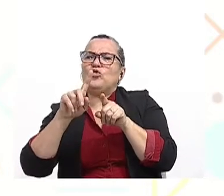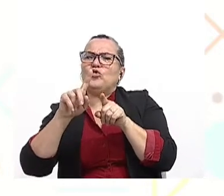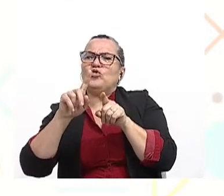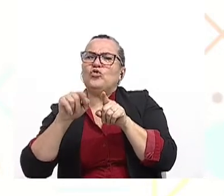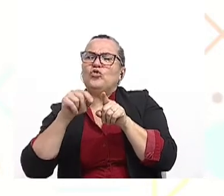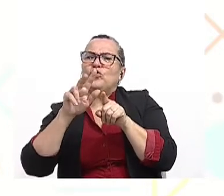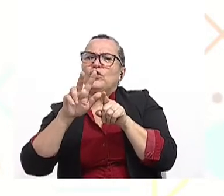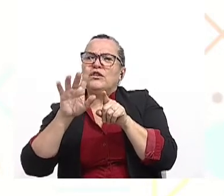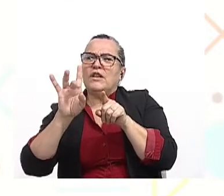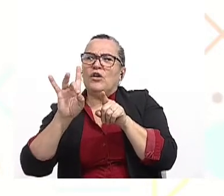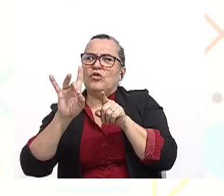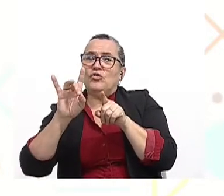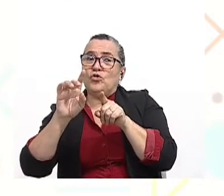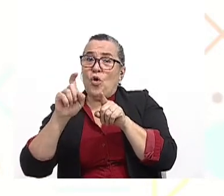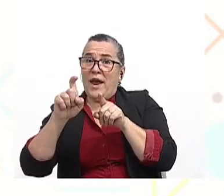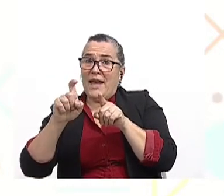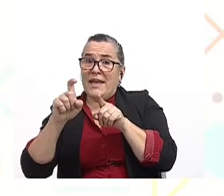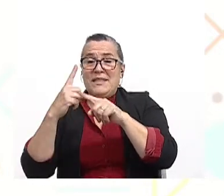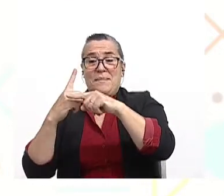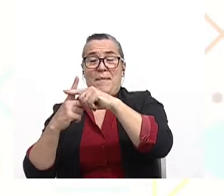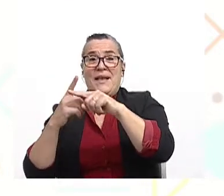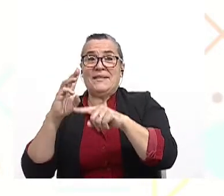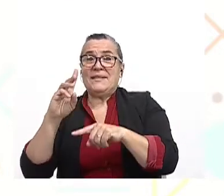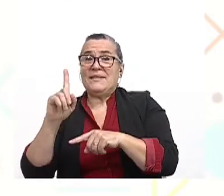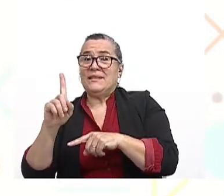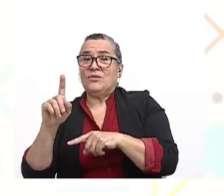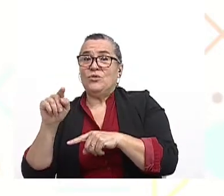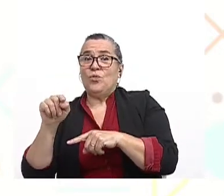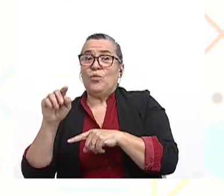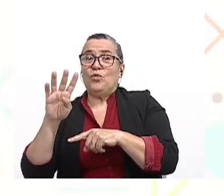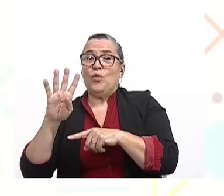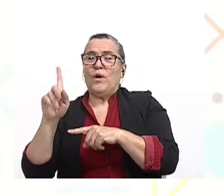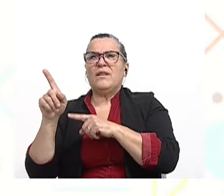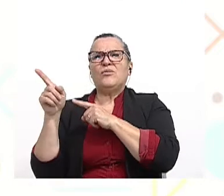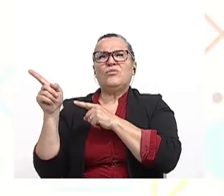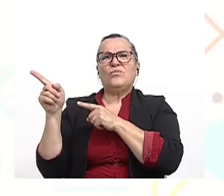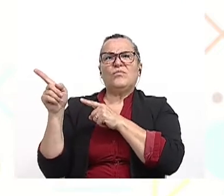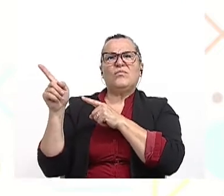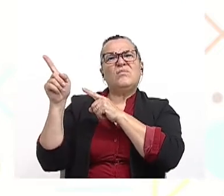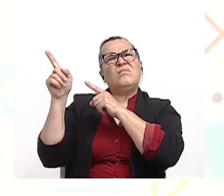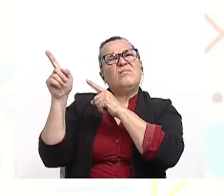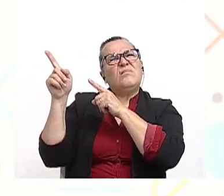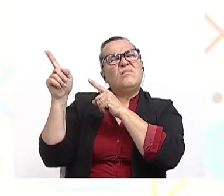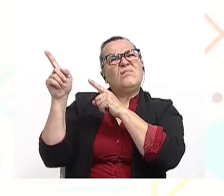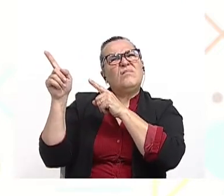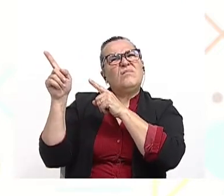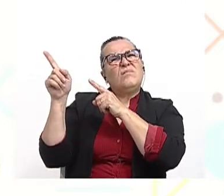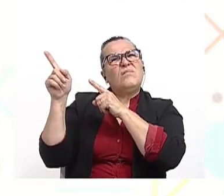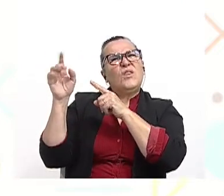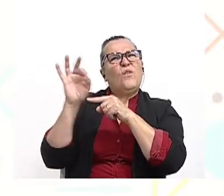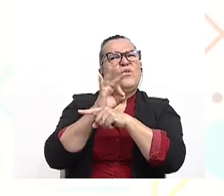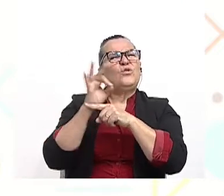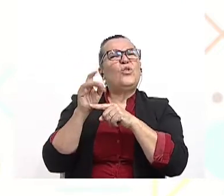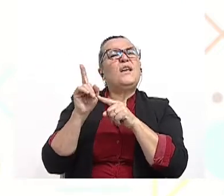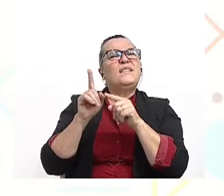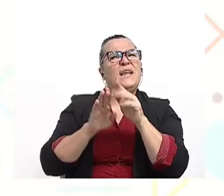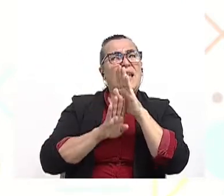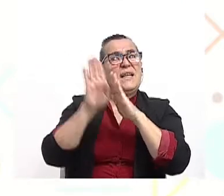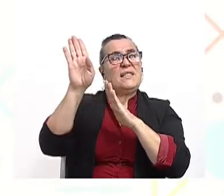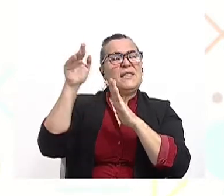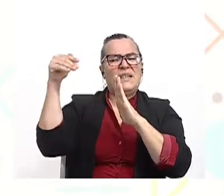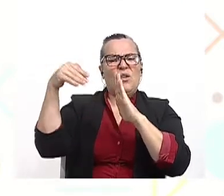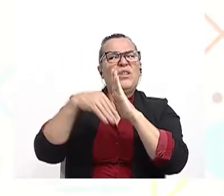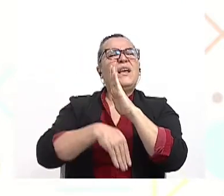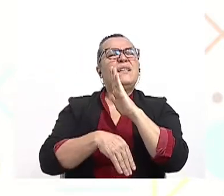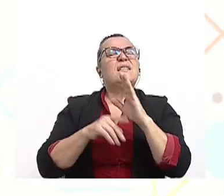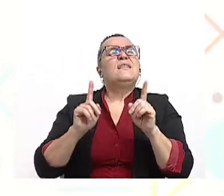más 61,41. ¿Cómo es esta función? ¿Creciente o decreciente? Háganlo allá en